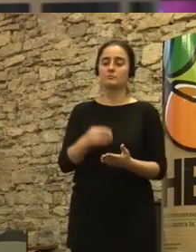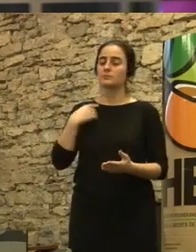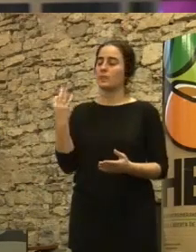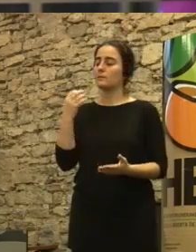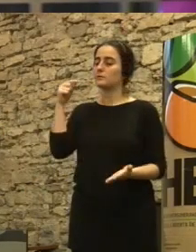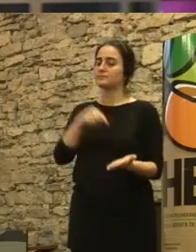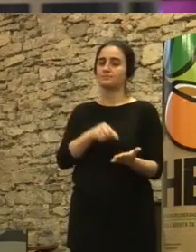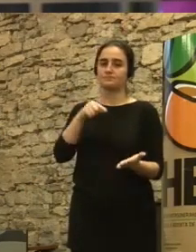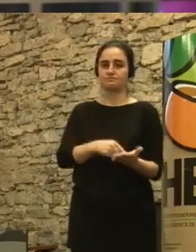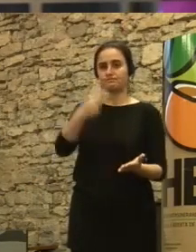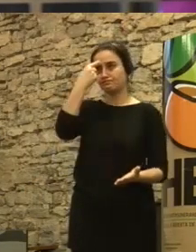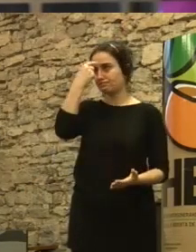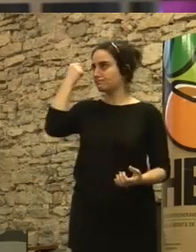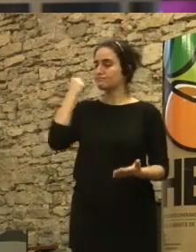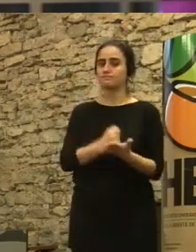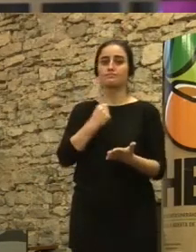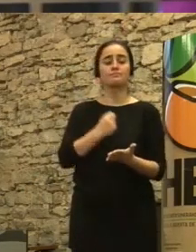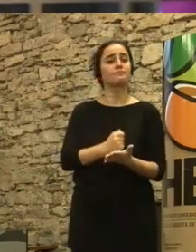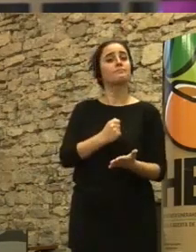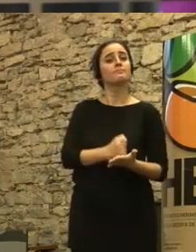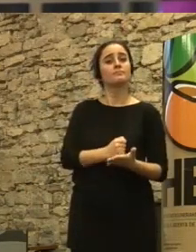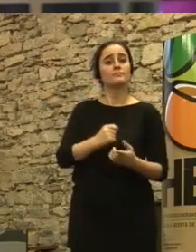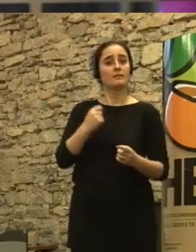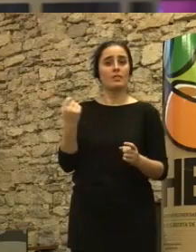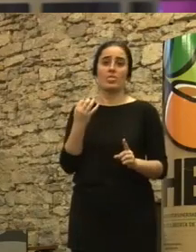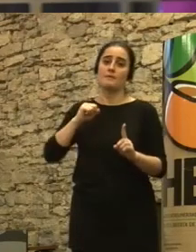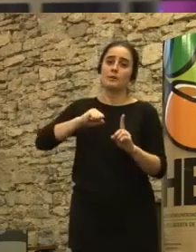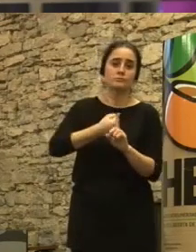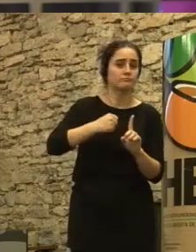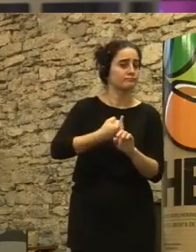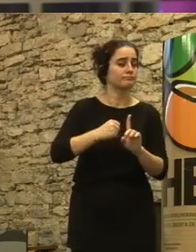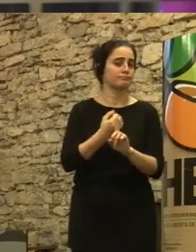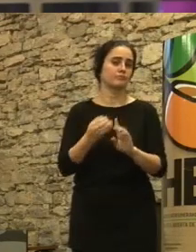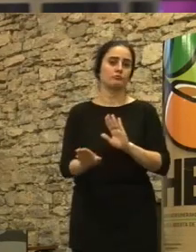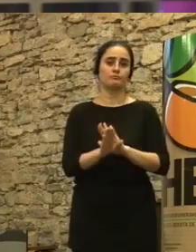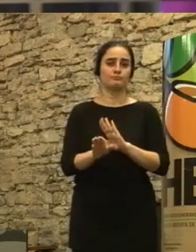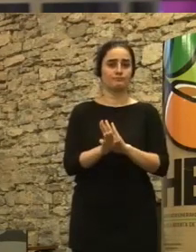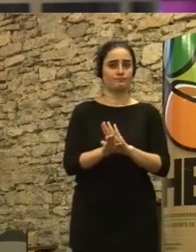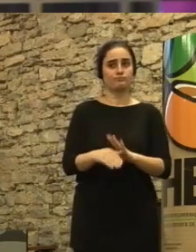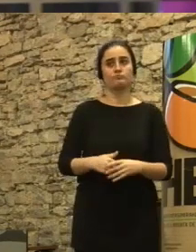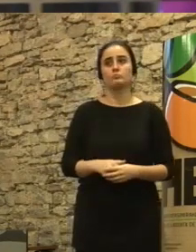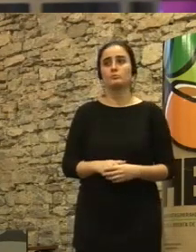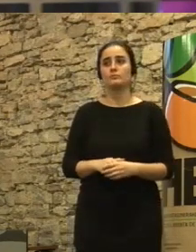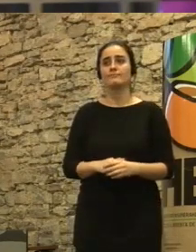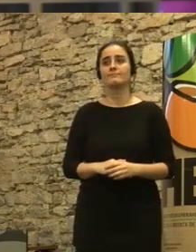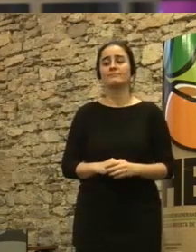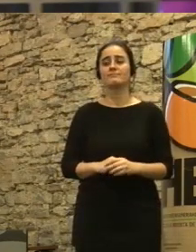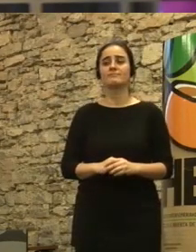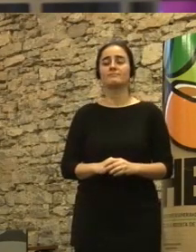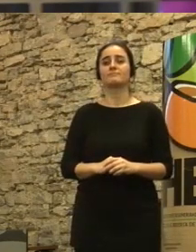insistir. Insistir e insistir, y eso es otra de las cosas. Al final llegamos a lo que